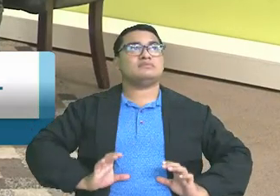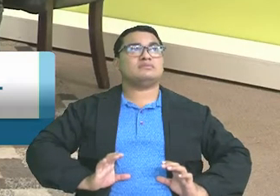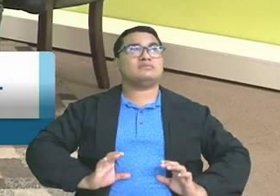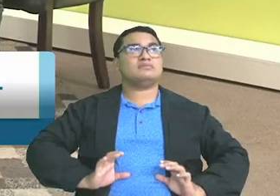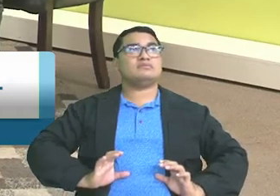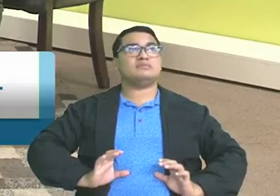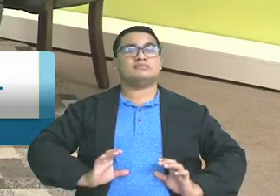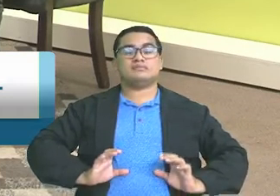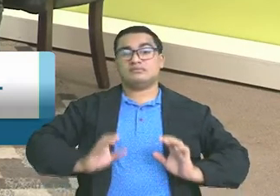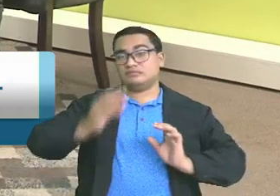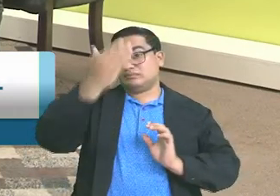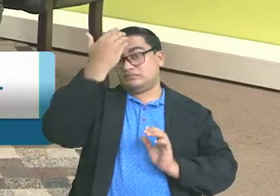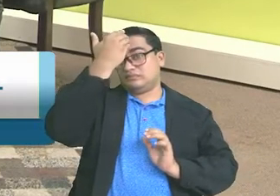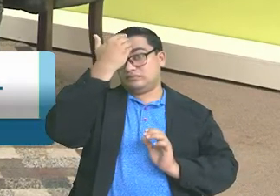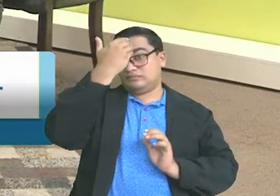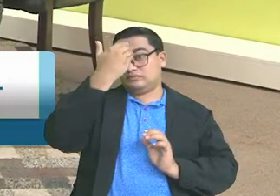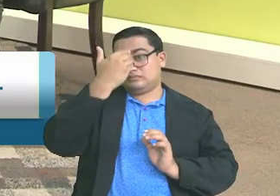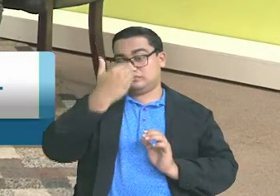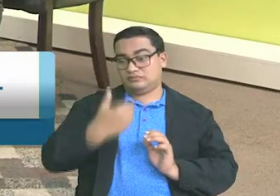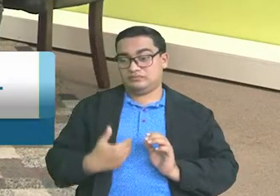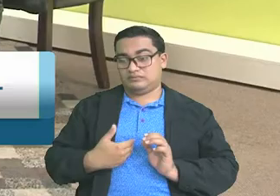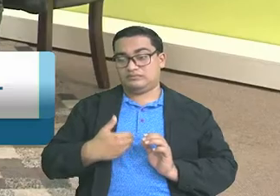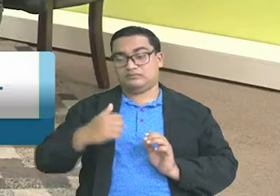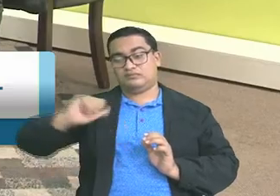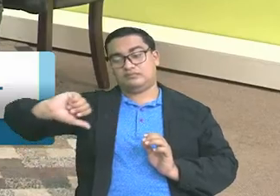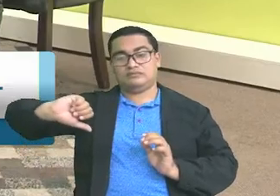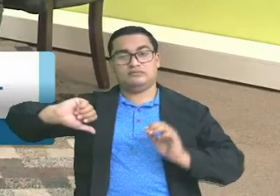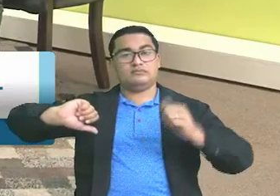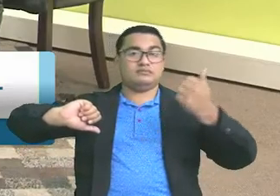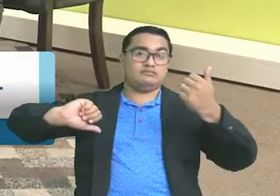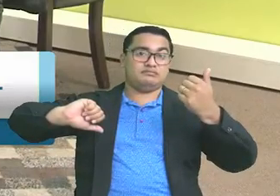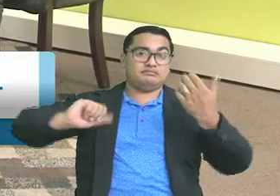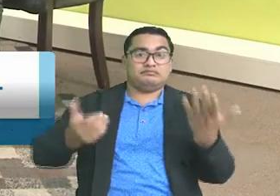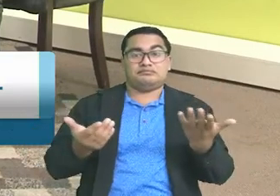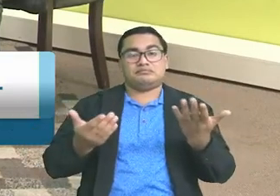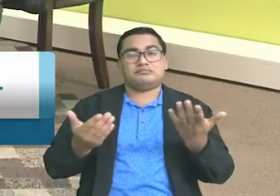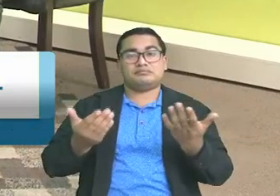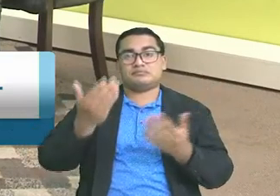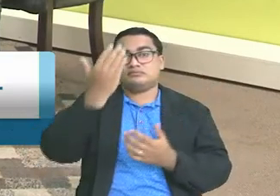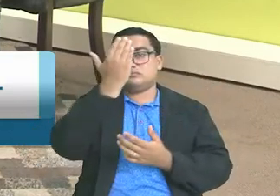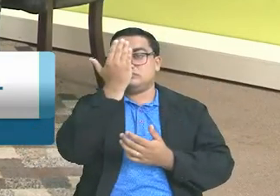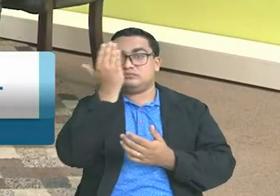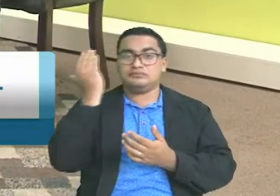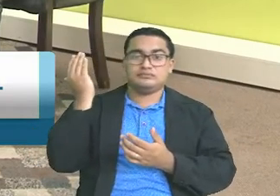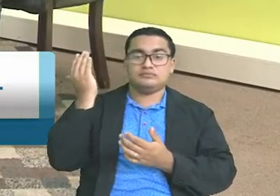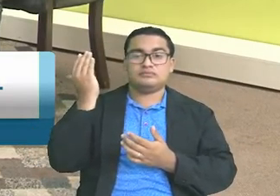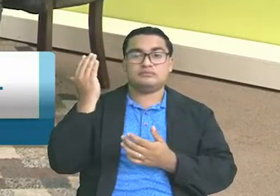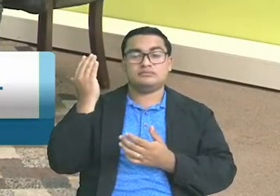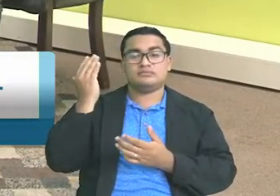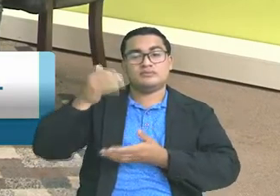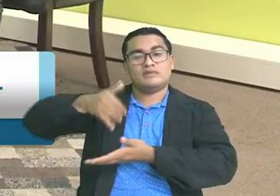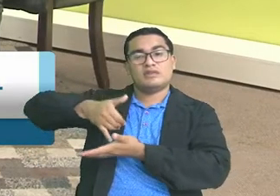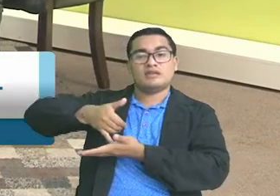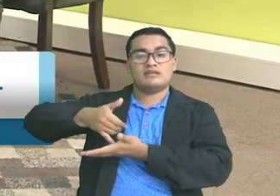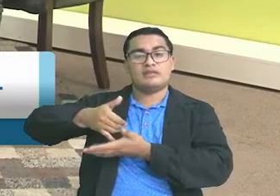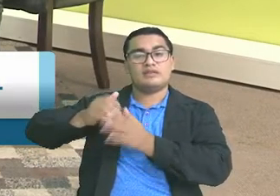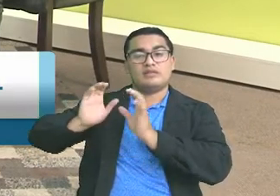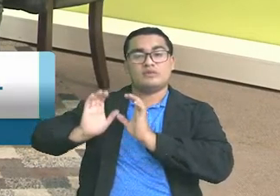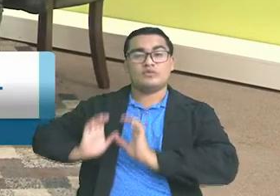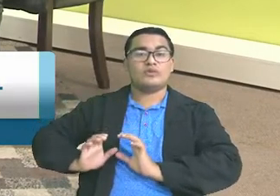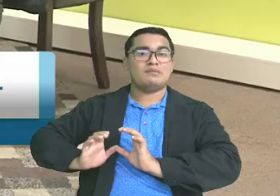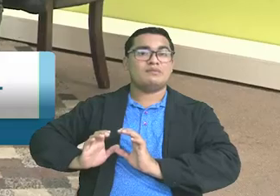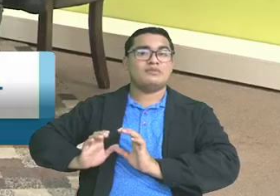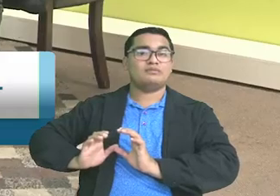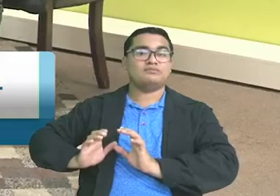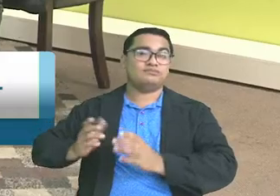decimos nosotros tiene parálisis, o debilidad de la cara y del cuerpo. Precisamente